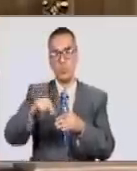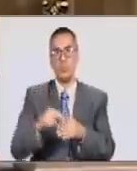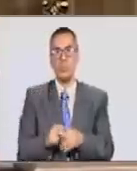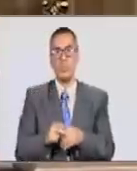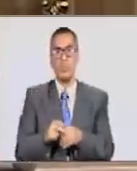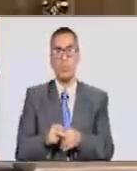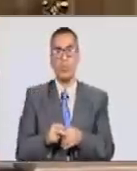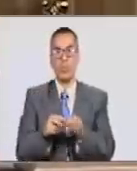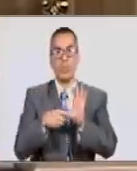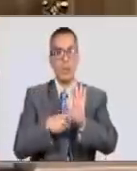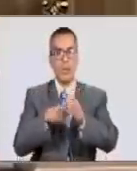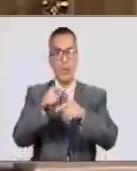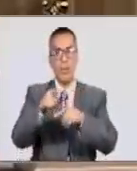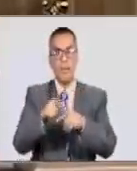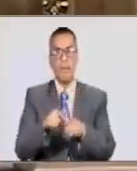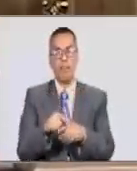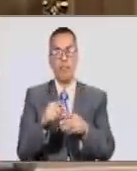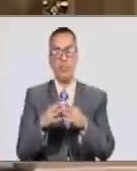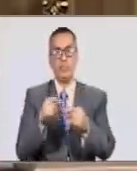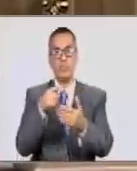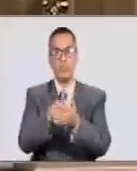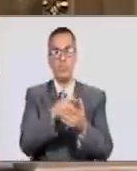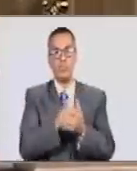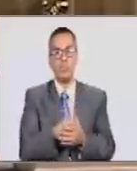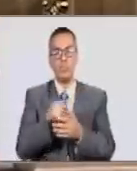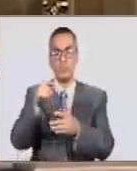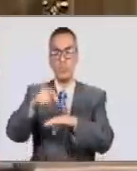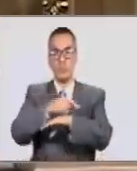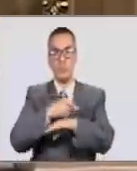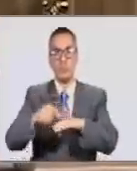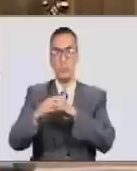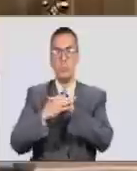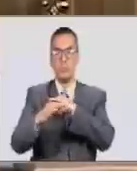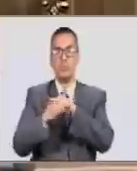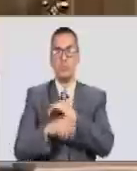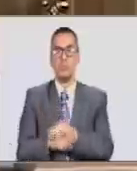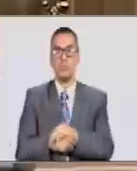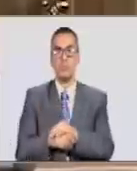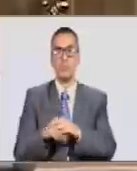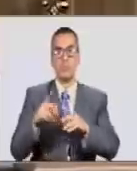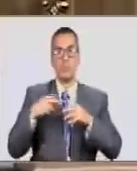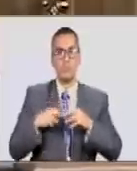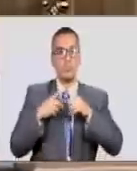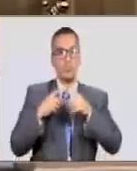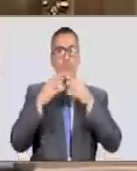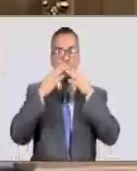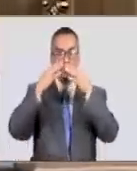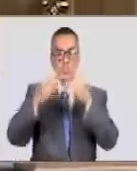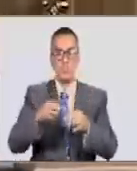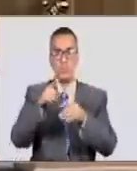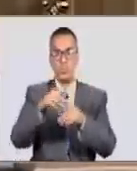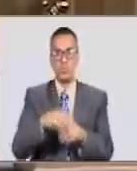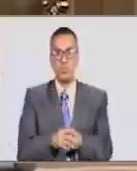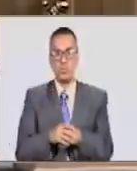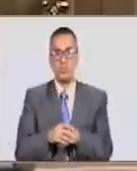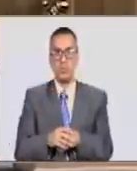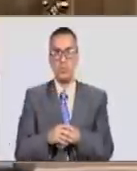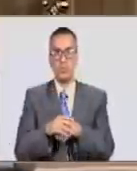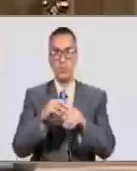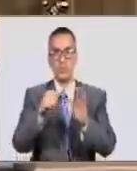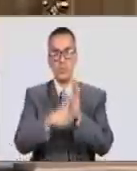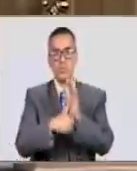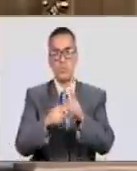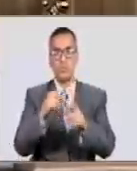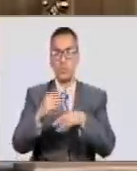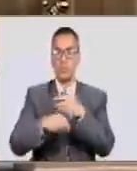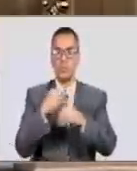como identificador para las y los contribuyentes estadales y municipales, con la finalidad de garantizar que su identificación